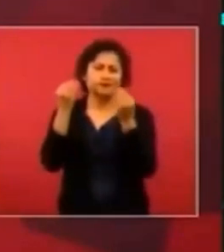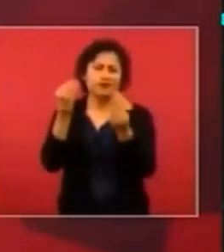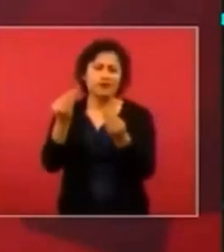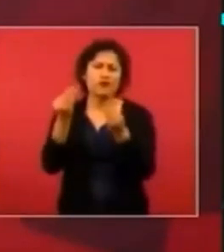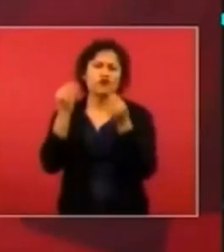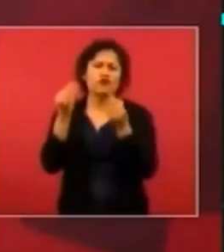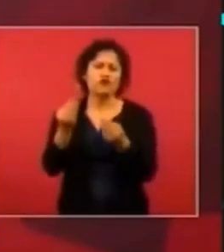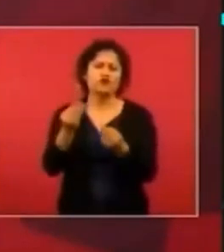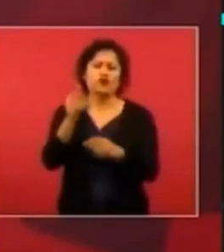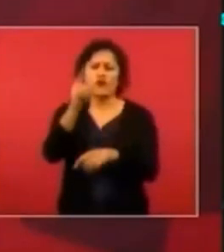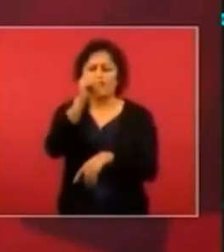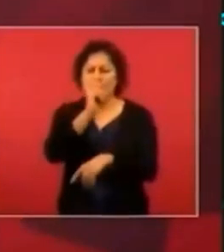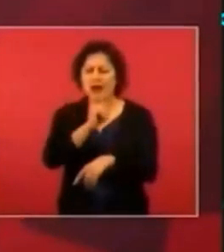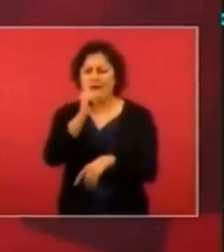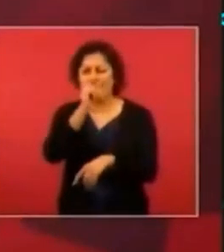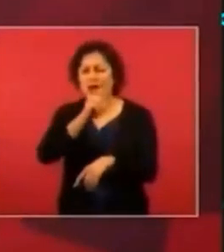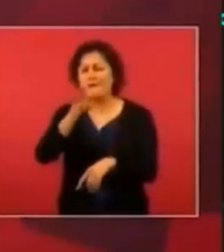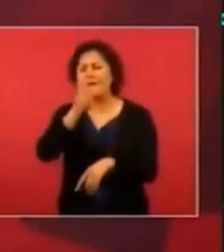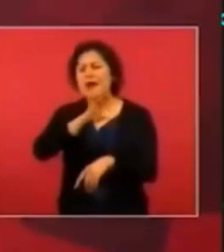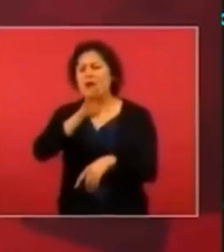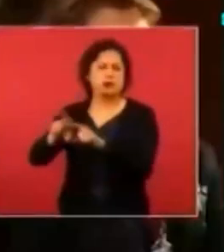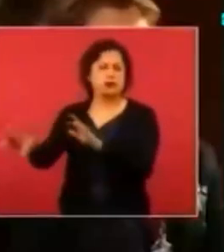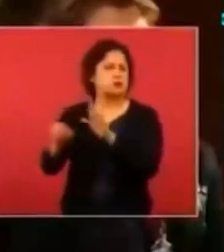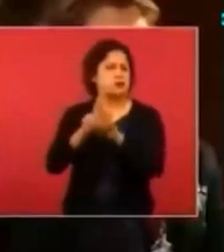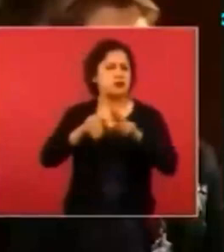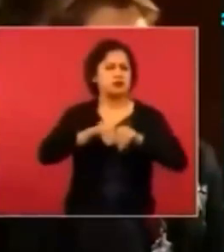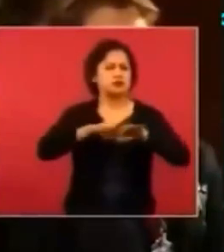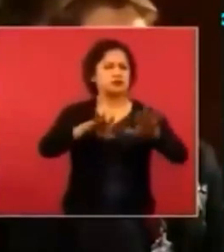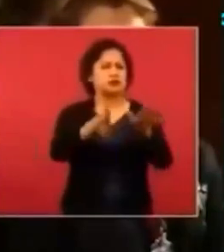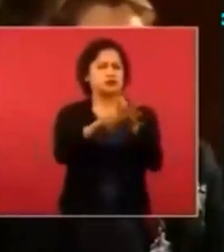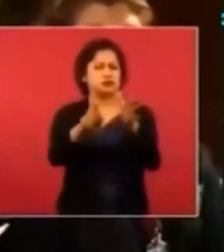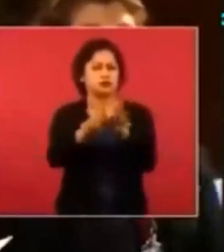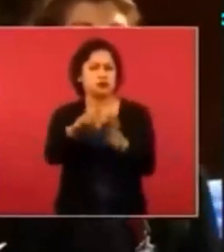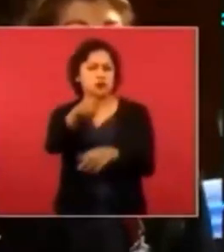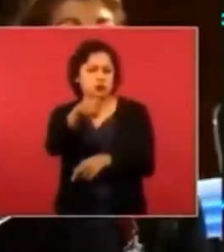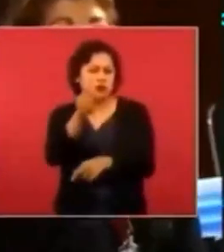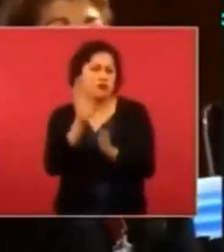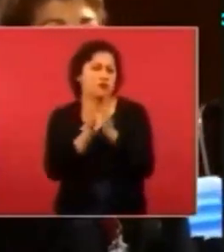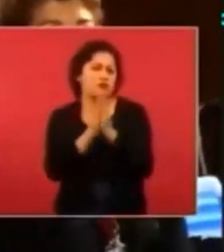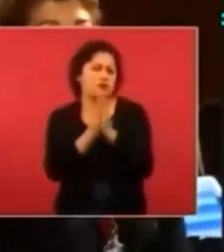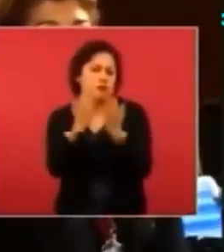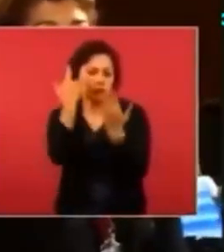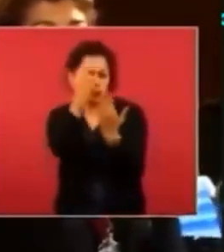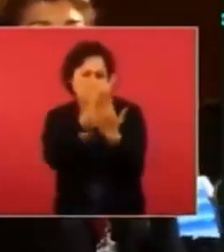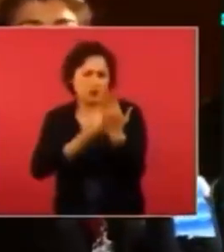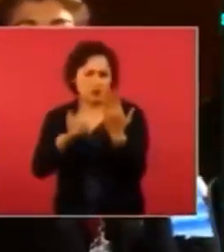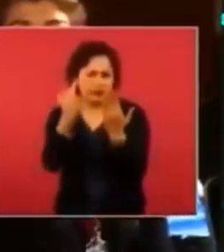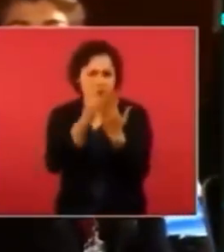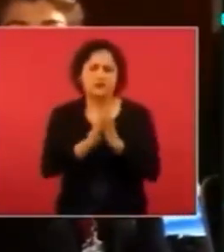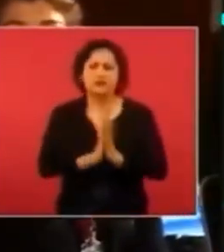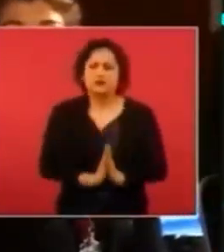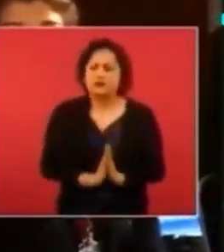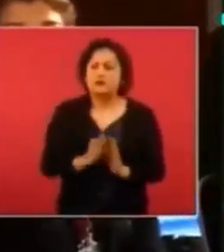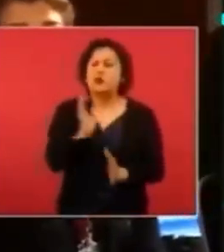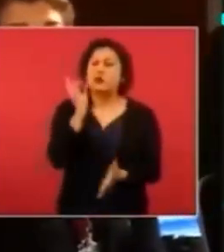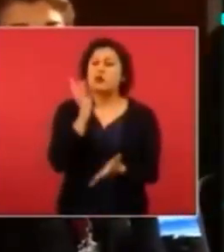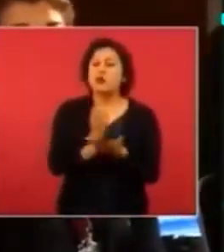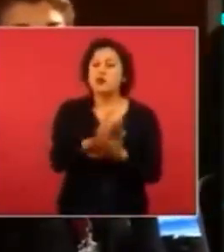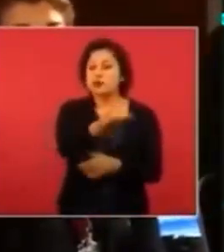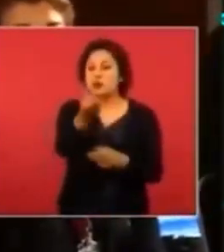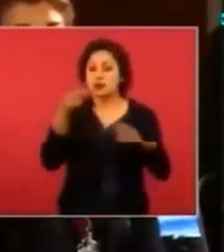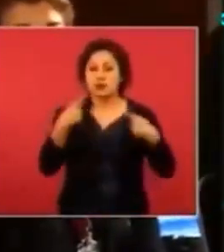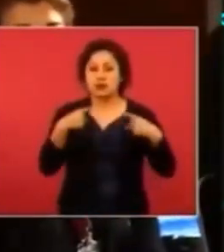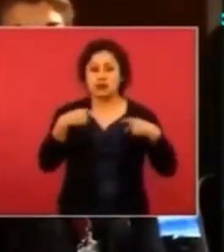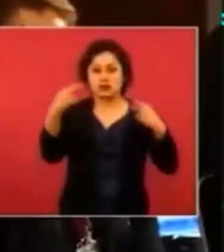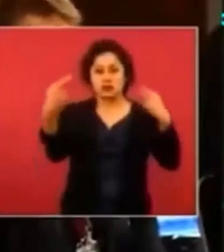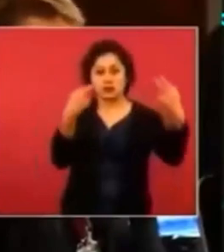Bueno, a ver, Andrés Manuel, todas las mañanas, desde que asumió el poder el 2018, el 1 de diciembre de 2018,